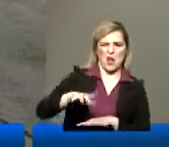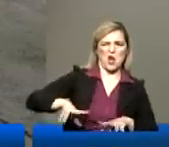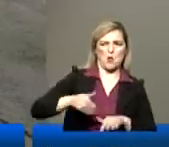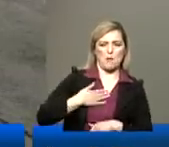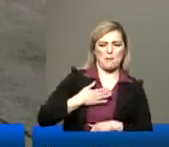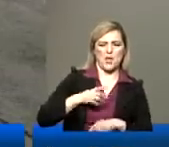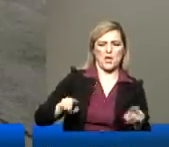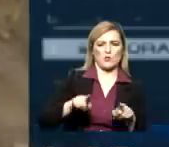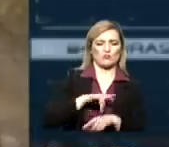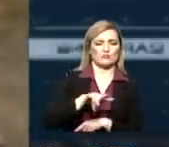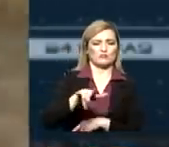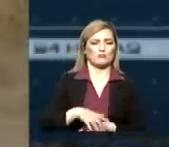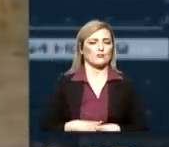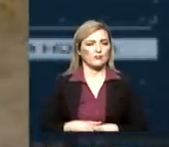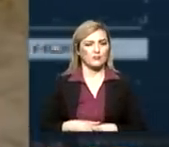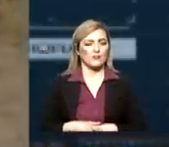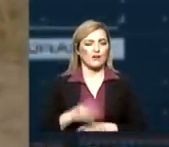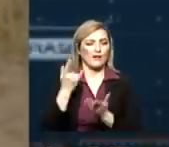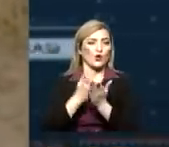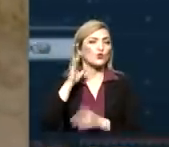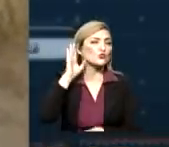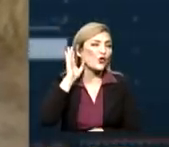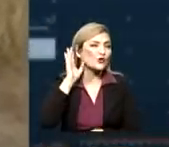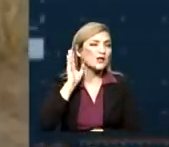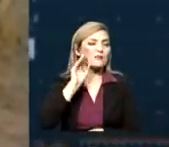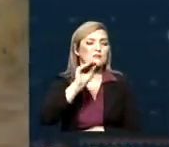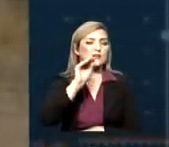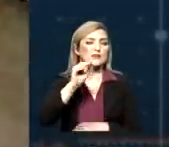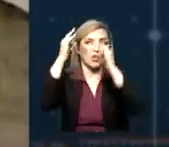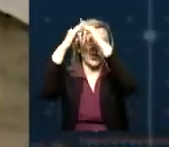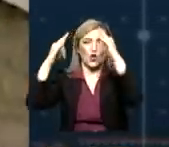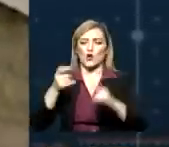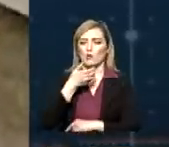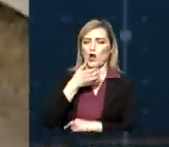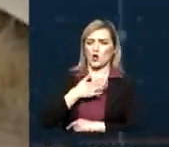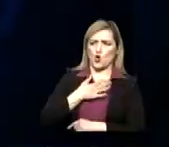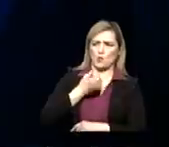robo de su nave. Tuvimos acceso al audio donde se notifica a la torre de control sobre